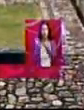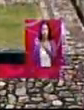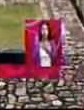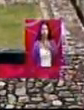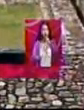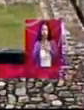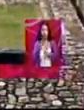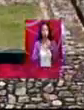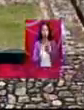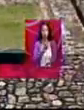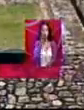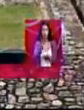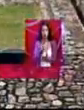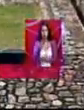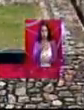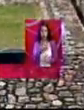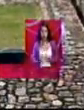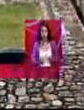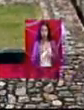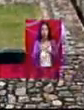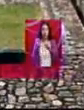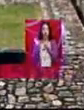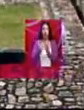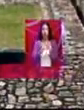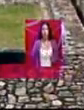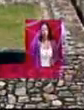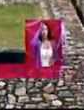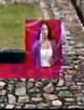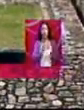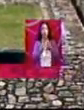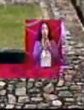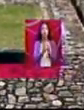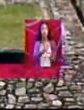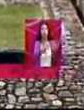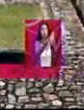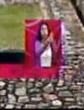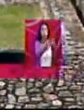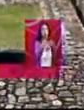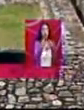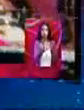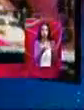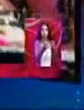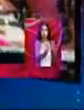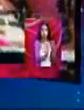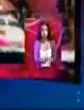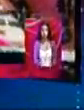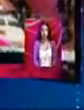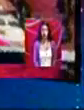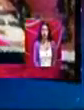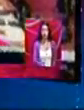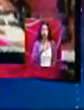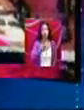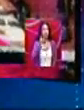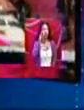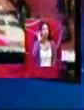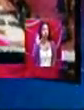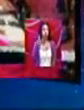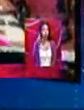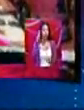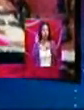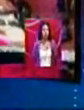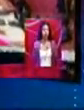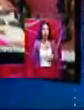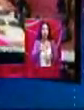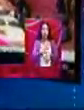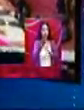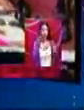conflictos en el tramo final de su gobierno, y Cusco responderá si el decreto no se deroga. Yo creo que es un tema que nos ha distraído demasiado